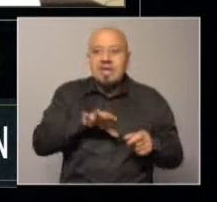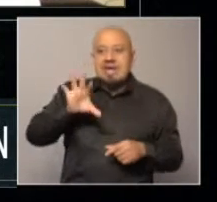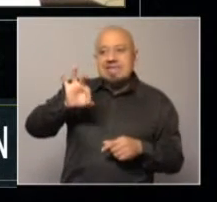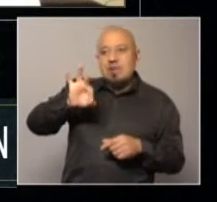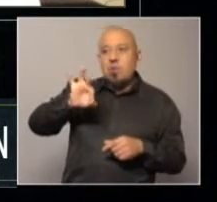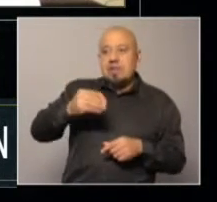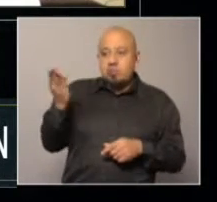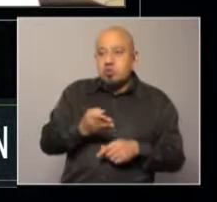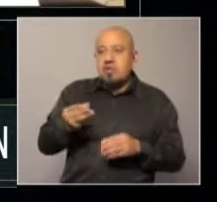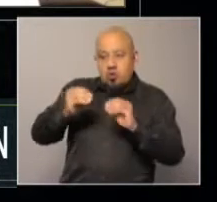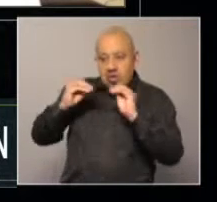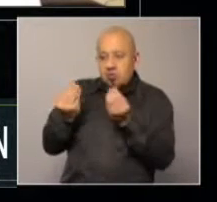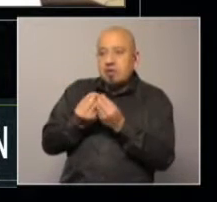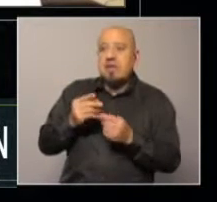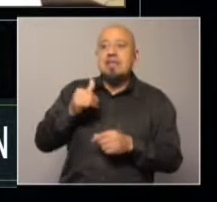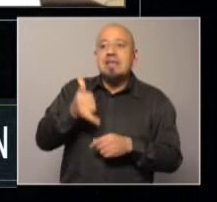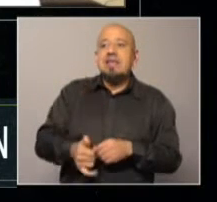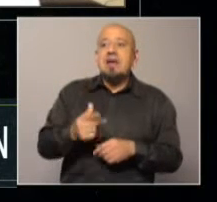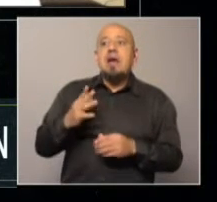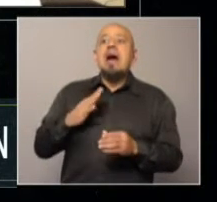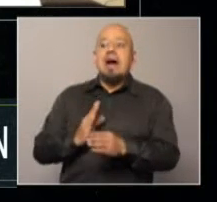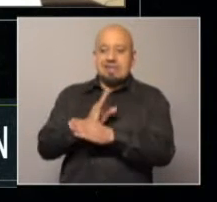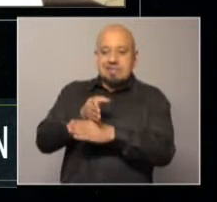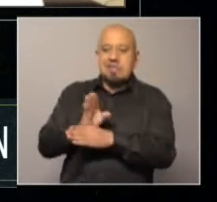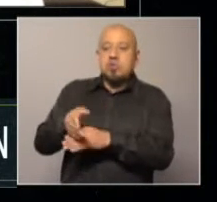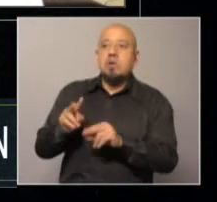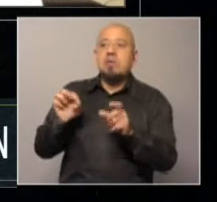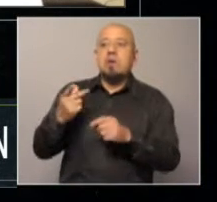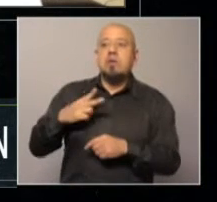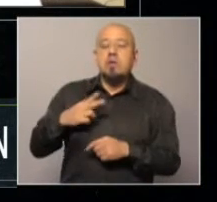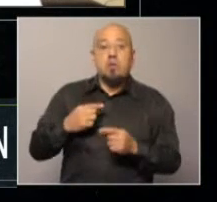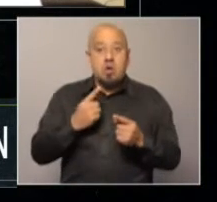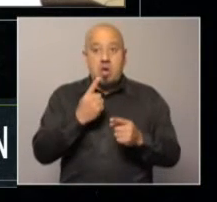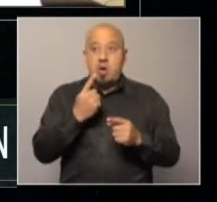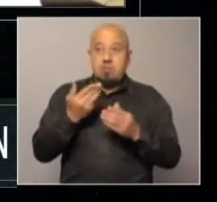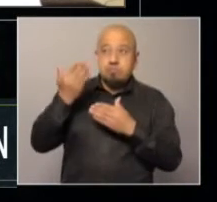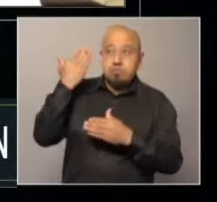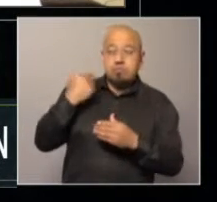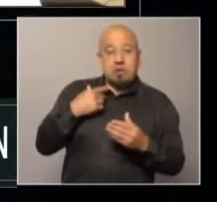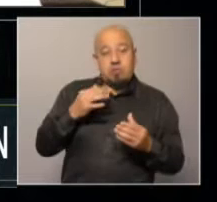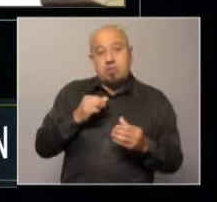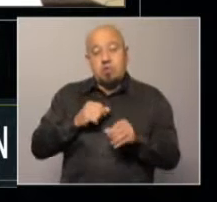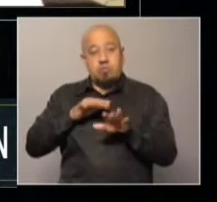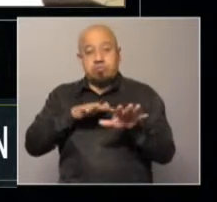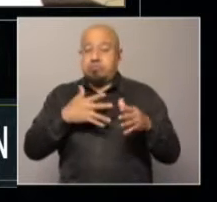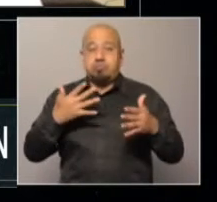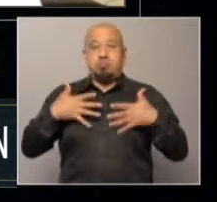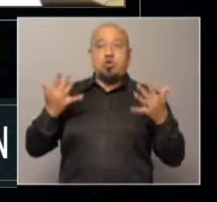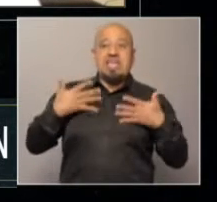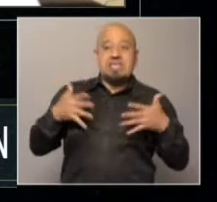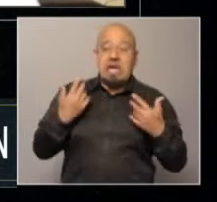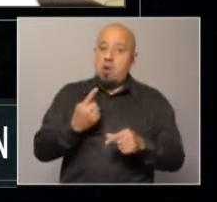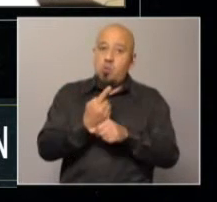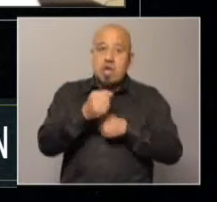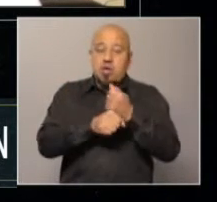un 2% de la riqueza. Hace un año con el estallido social se demostró la disconformidad de la